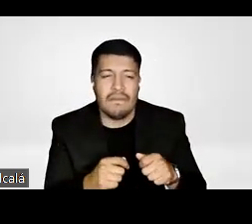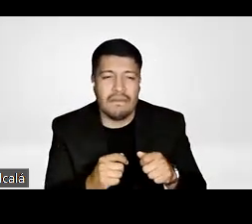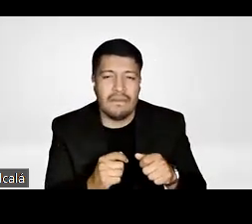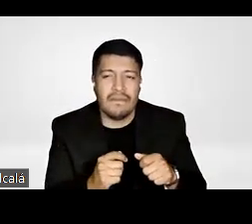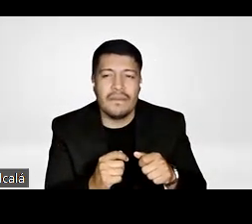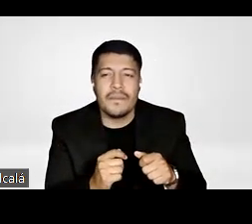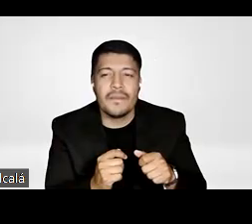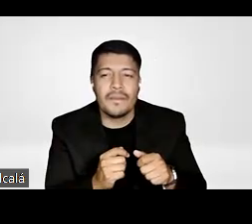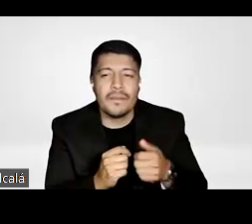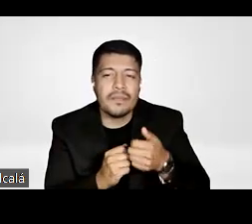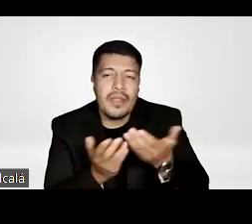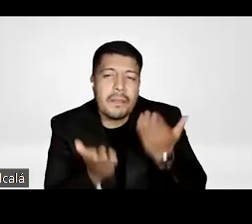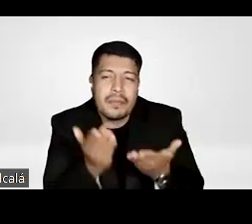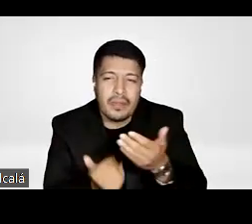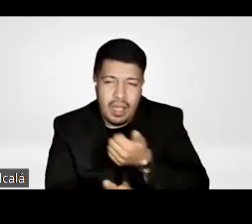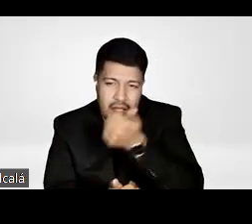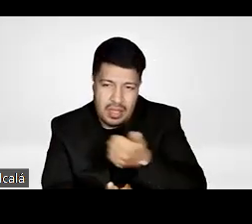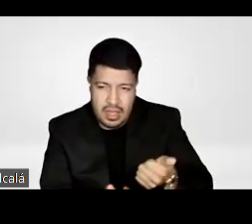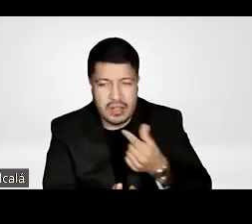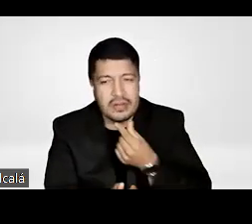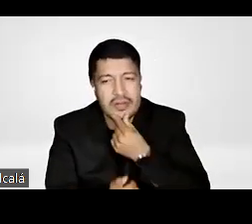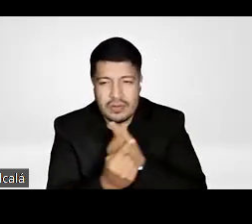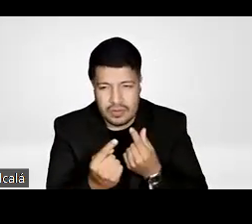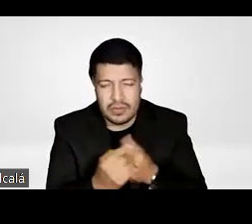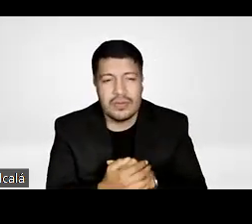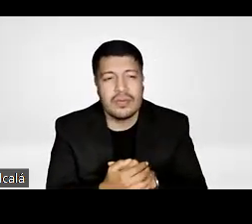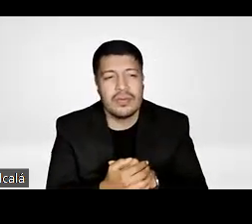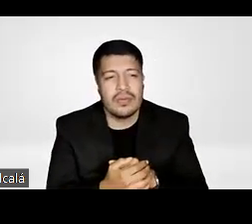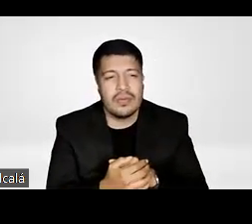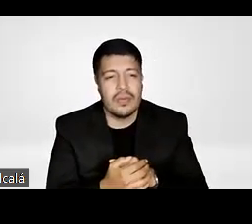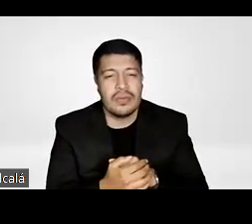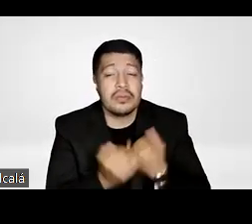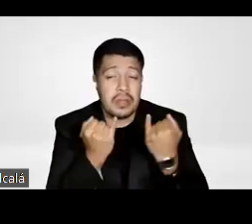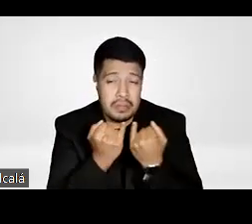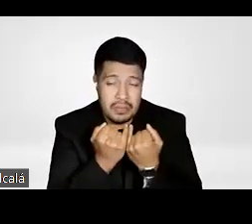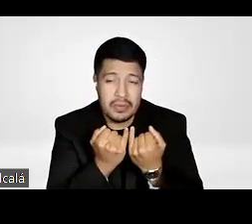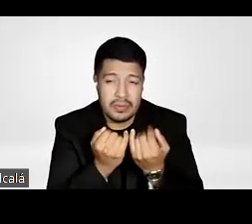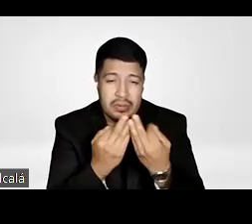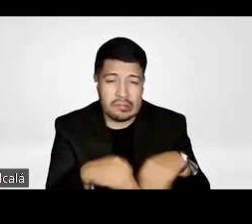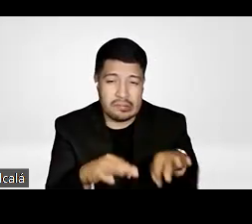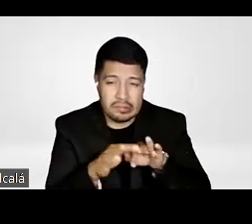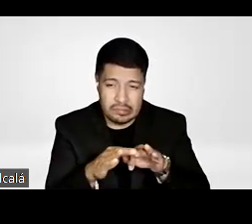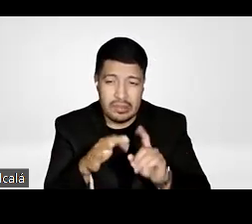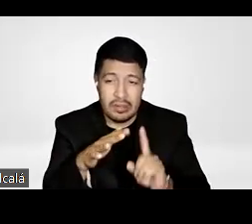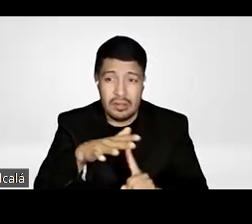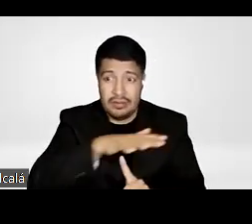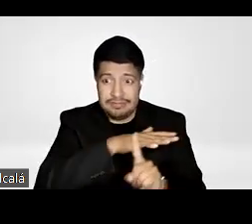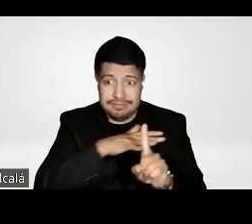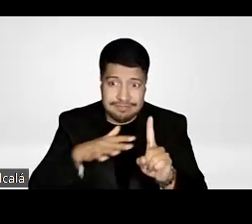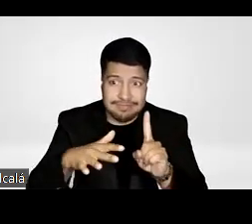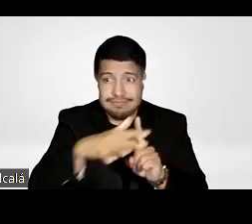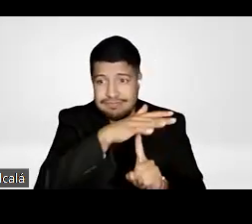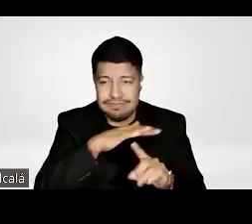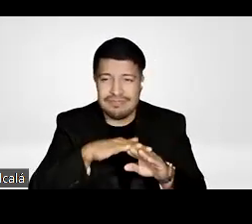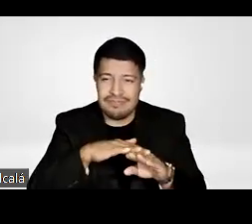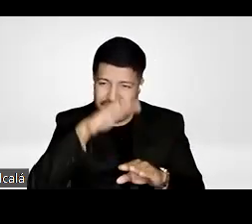cada niño. Debemos de incluir factores de riesgo socioambientales en las intervenciones, de forma que éstas sean más